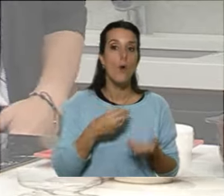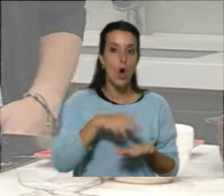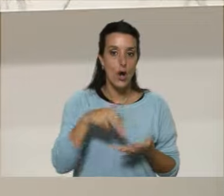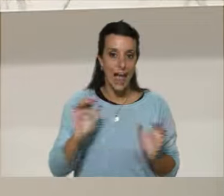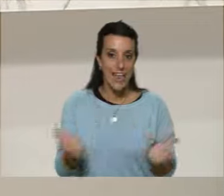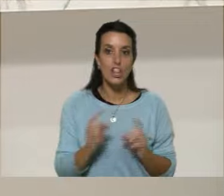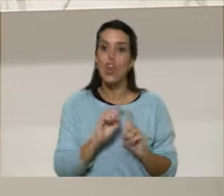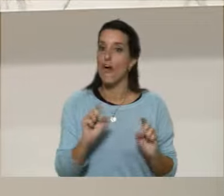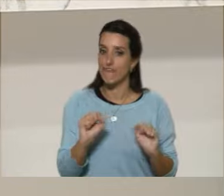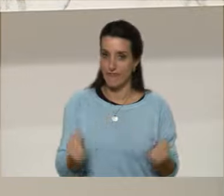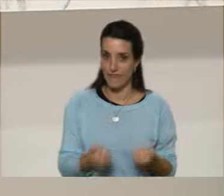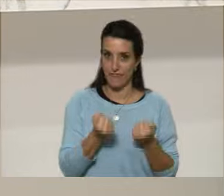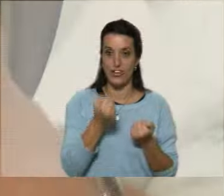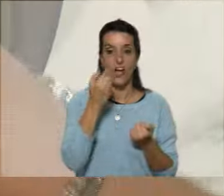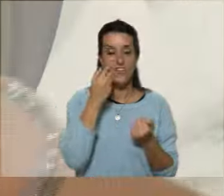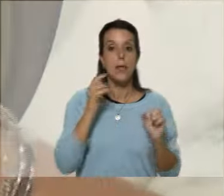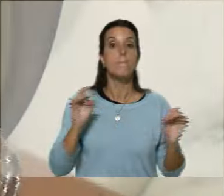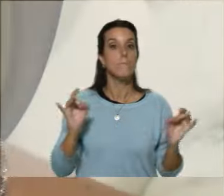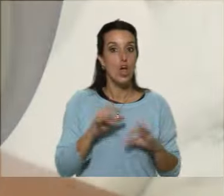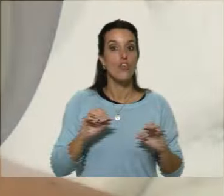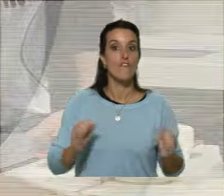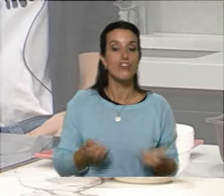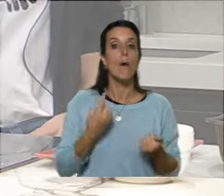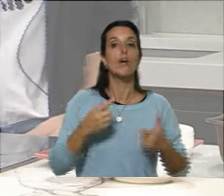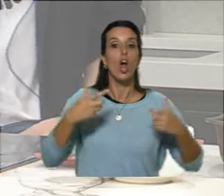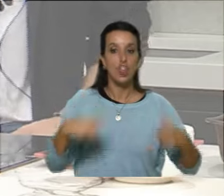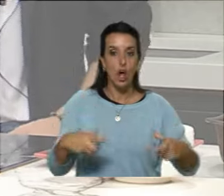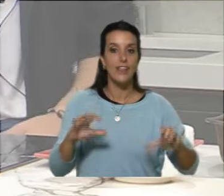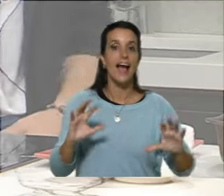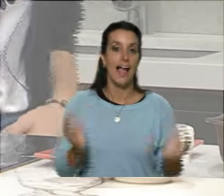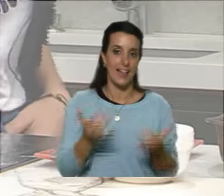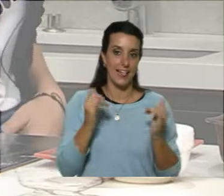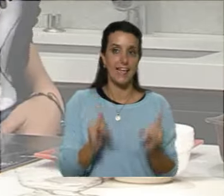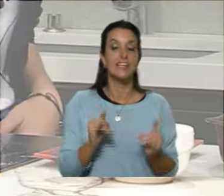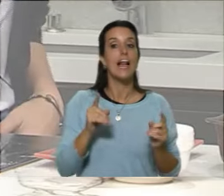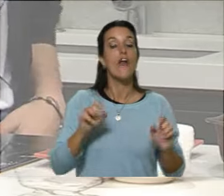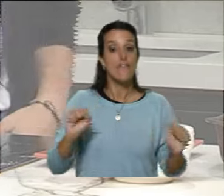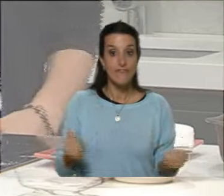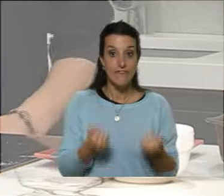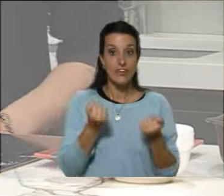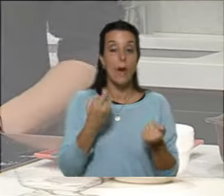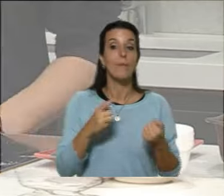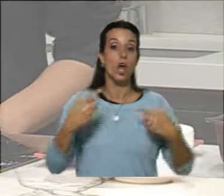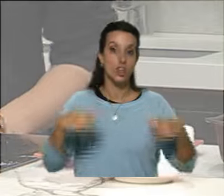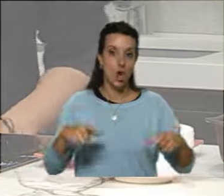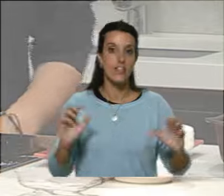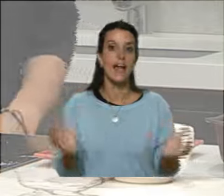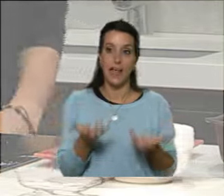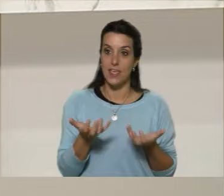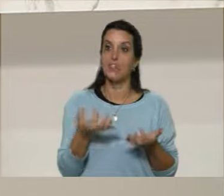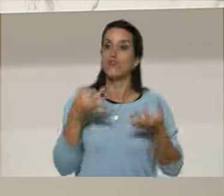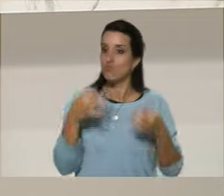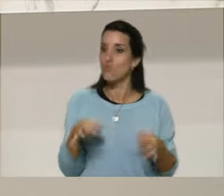caliente? No, frío. Frío. Porque el almíbar ya está pronto y frío. Pero la torta caliente. La torta caliente. Perfecto. El almíbar frío, pero en la torta cuando la sacamos del